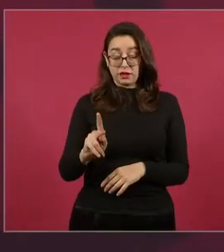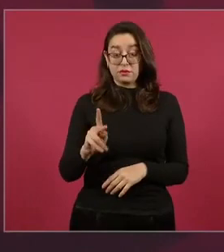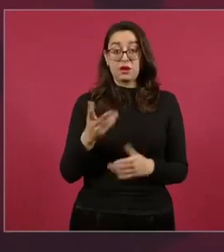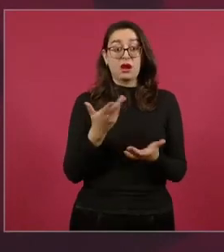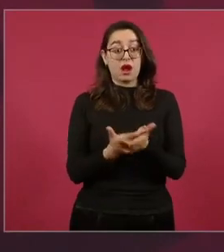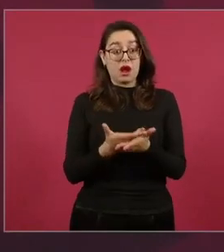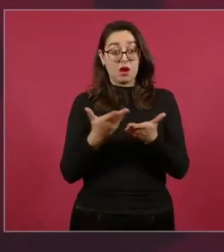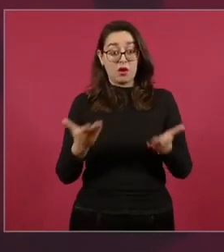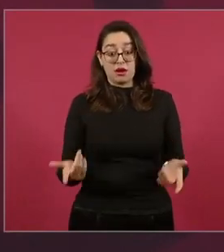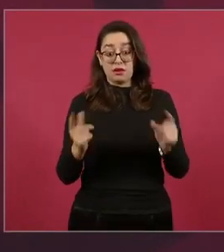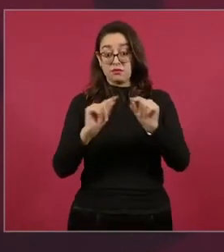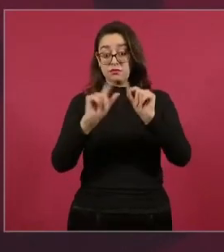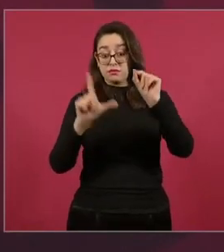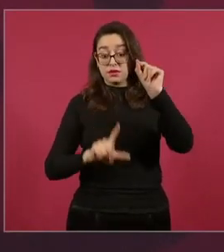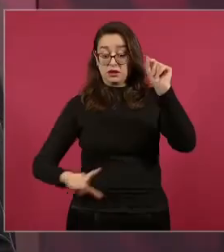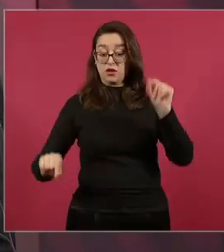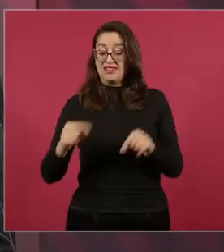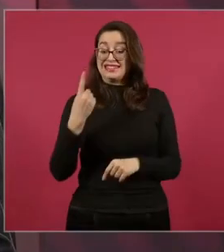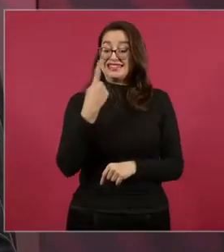riego